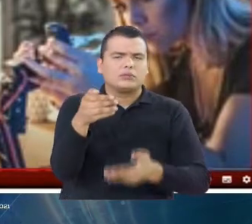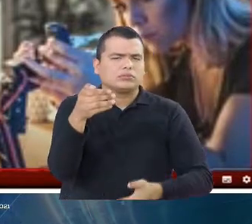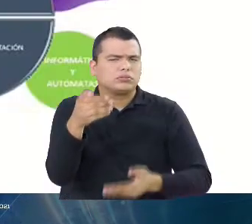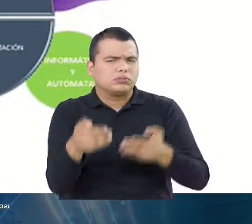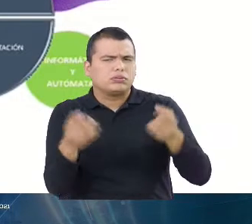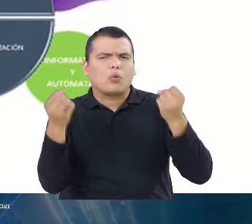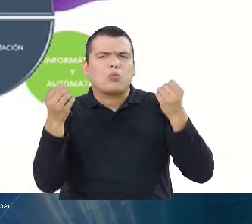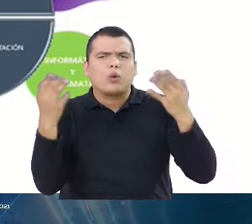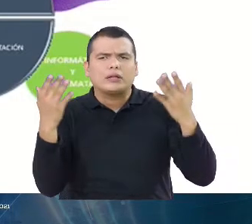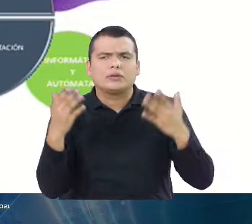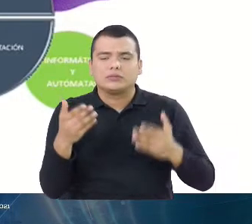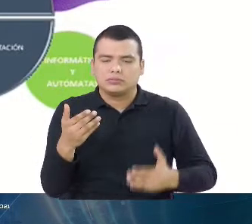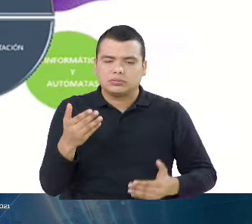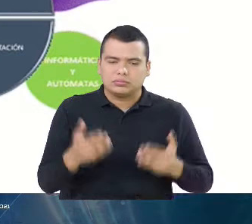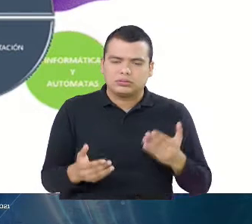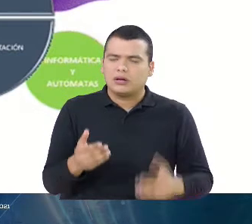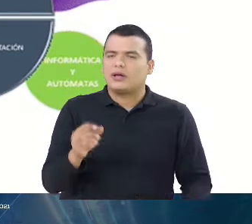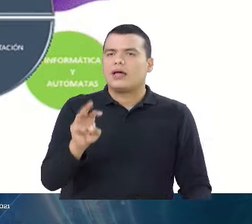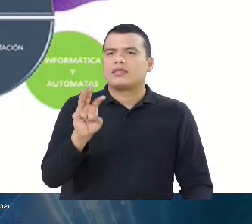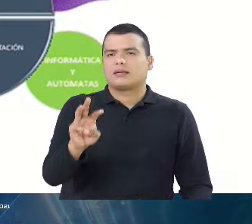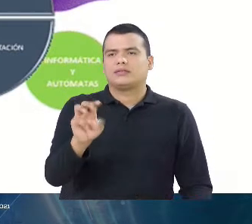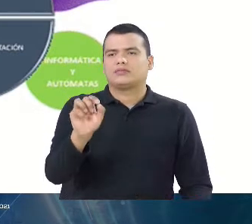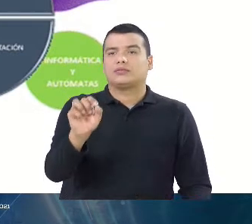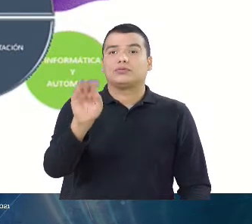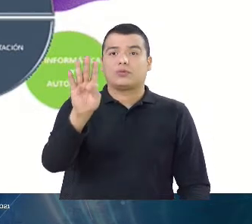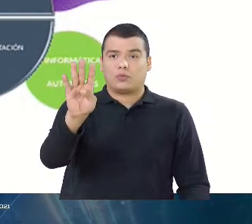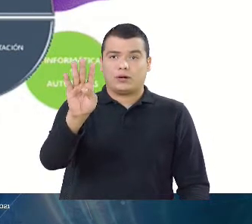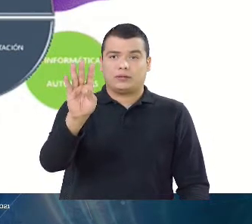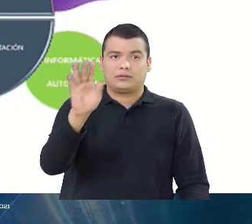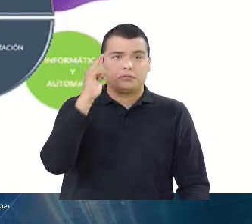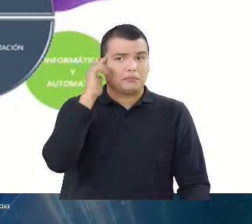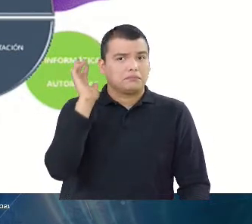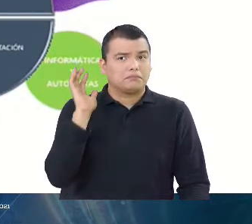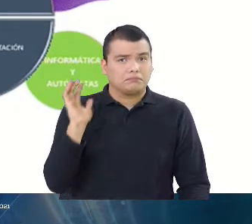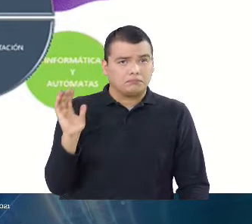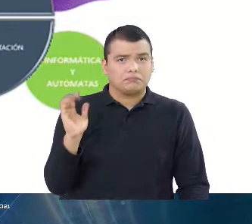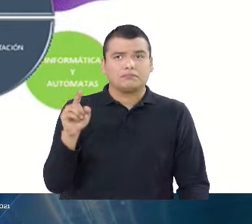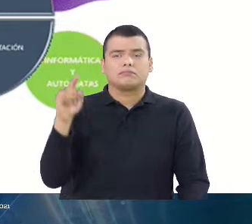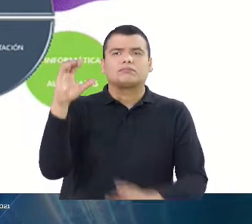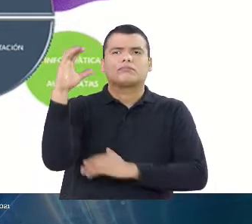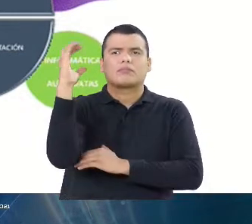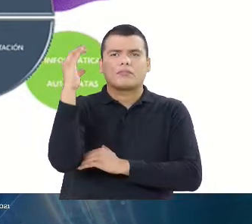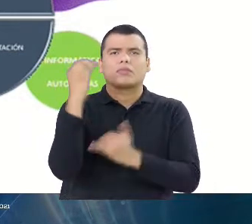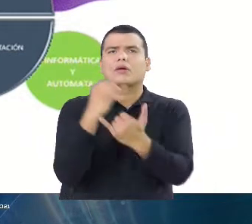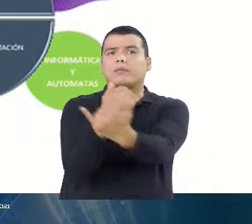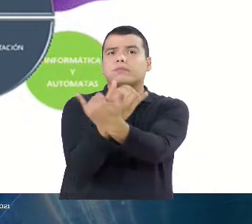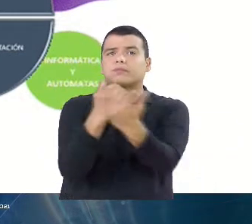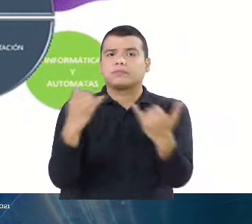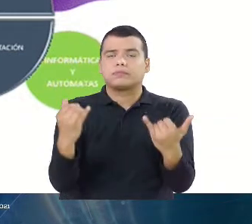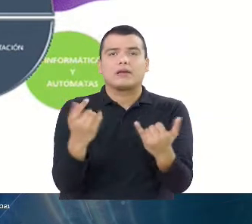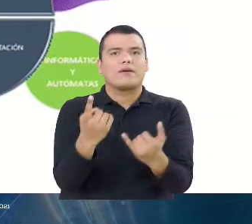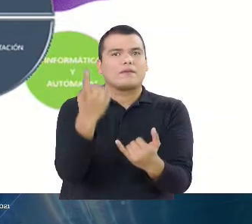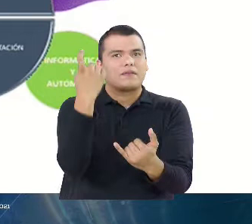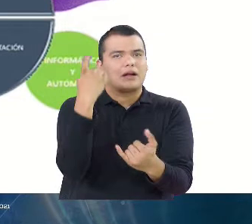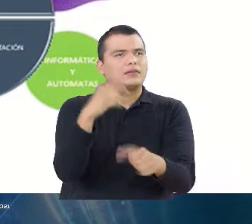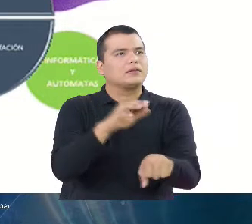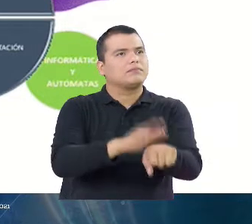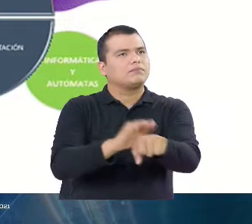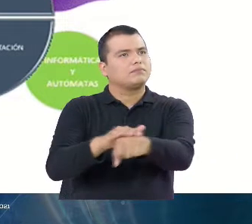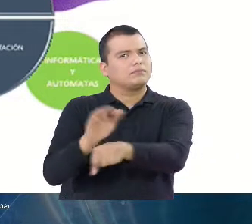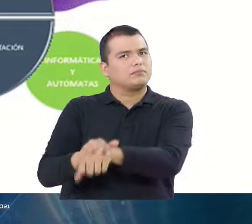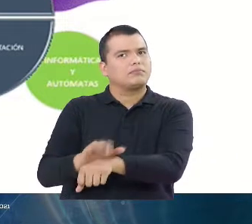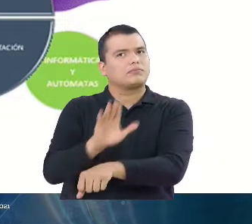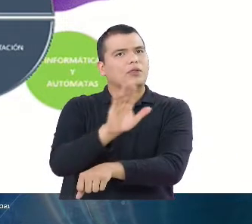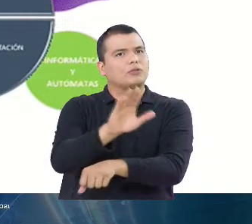10.000 operarios. Entonces me parece que en nuestro país hace falta como motivar a los estudiantes para